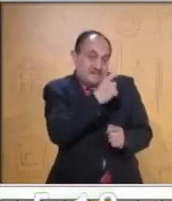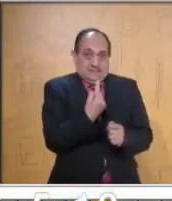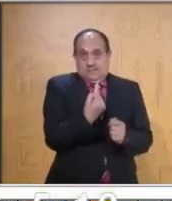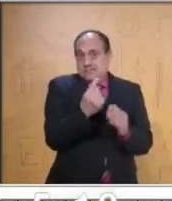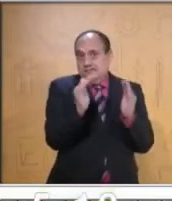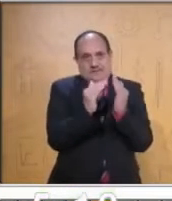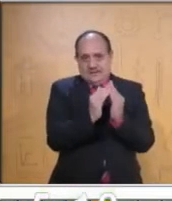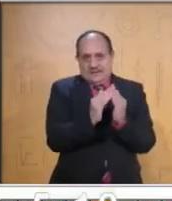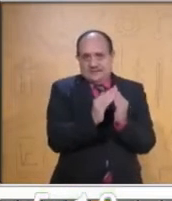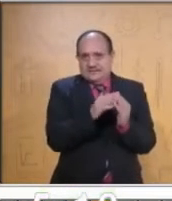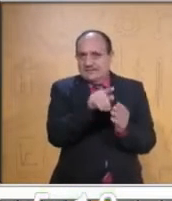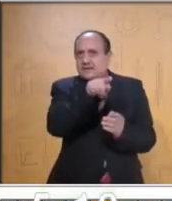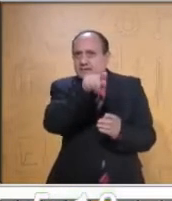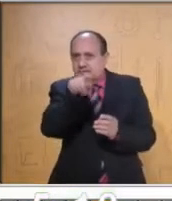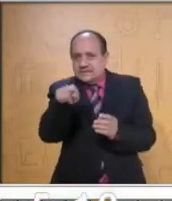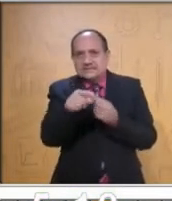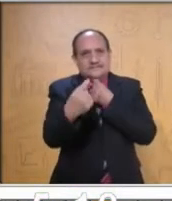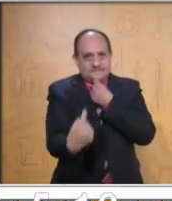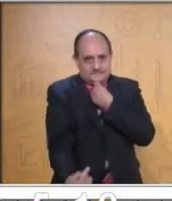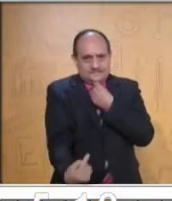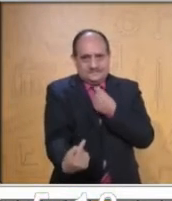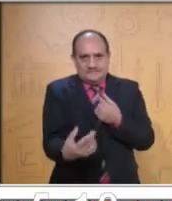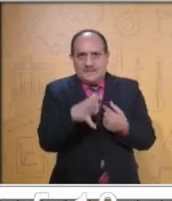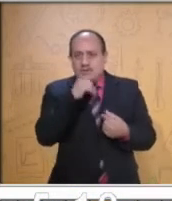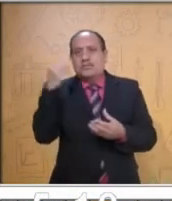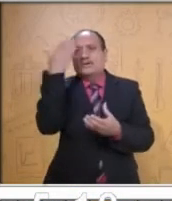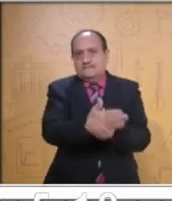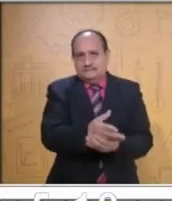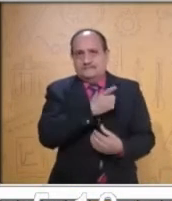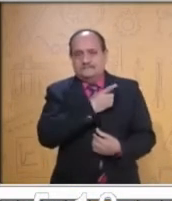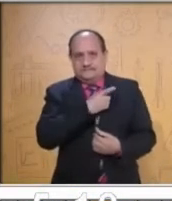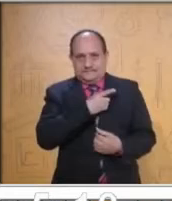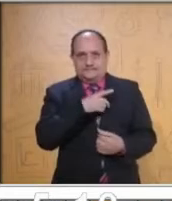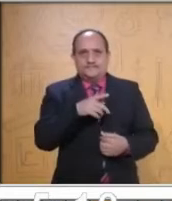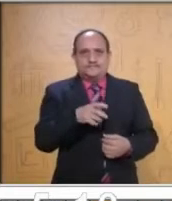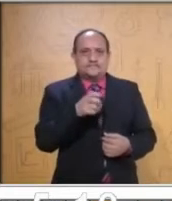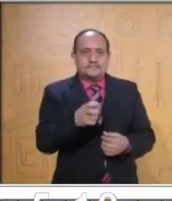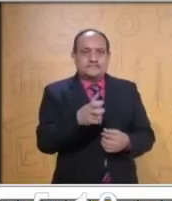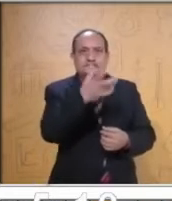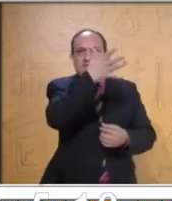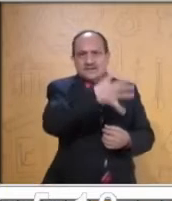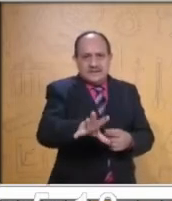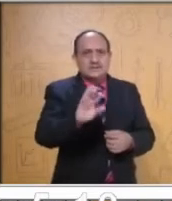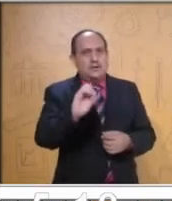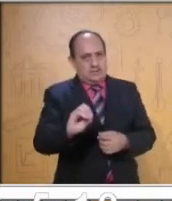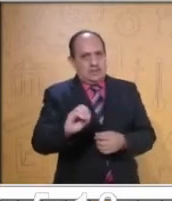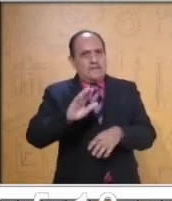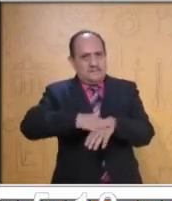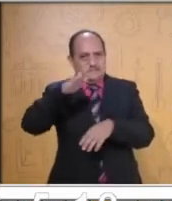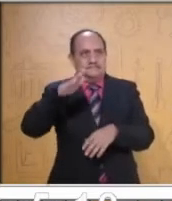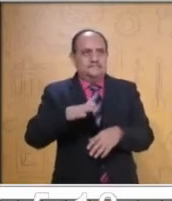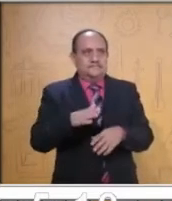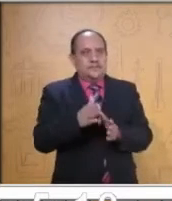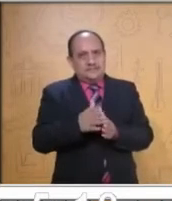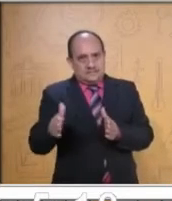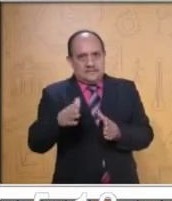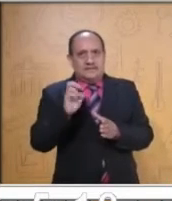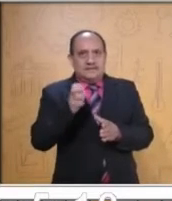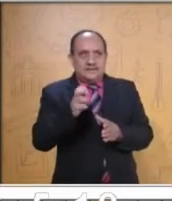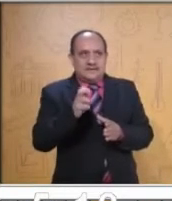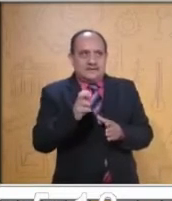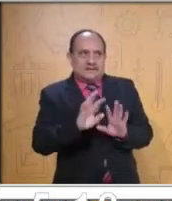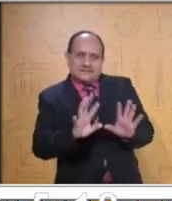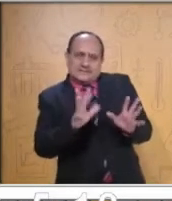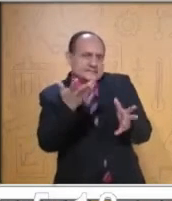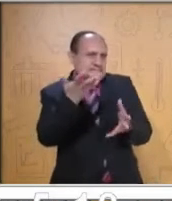porque ustedes están pequeños y no pueden vivir solos. Entonces, 10 o más, aquí acuérdense que les dije que este no era un